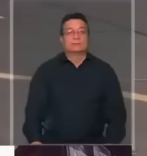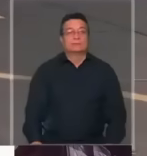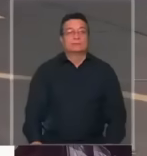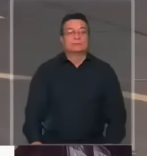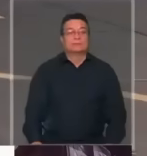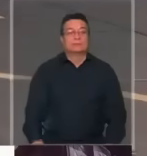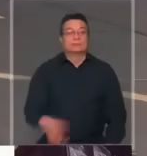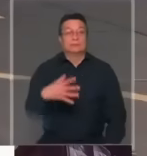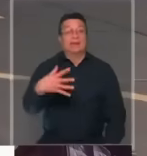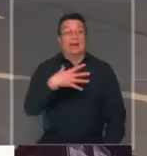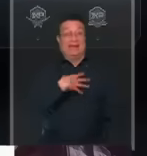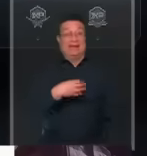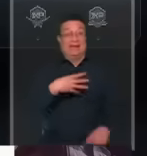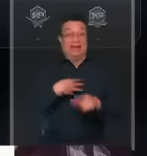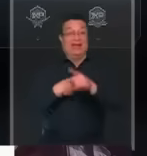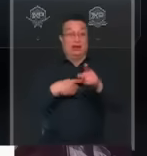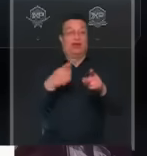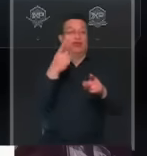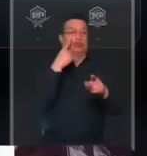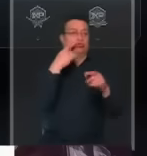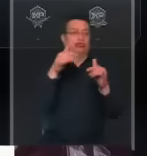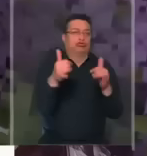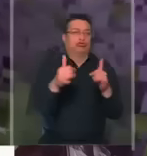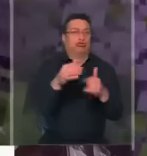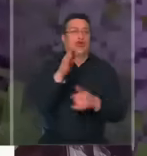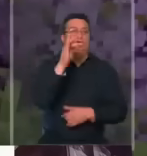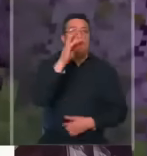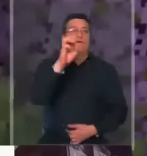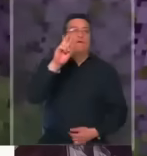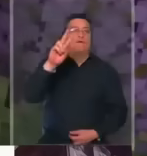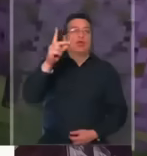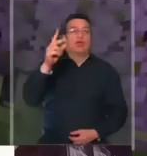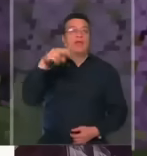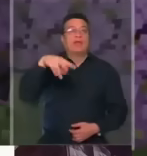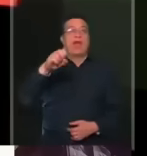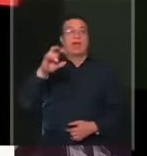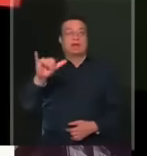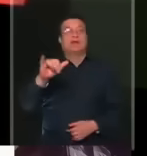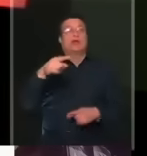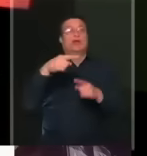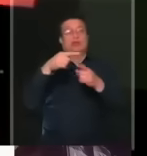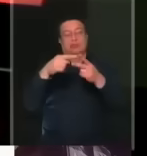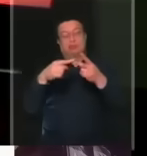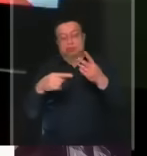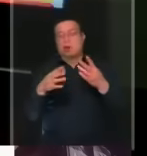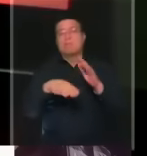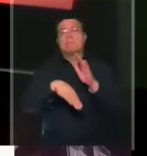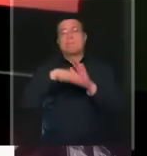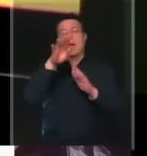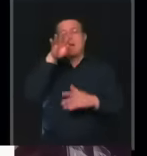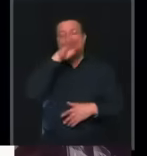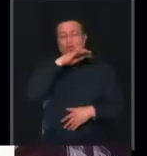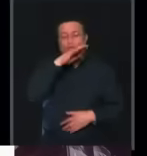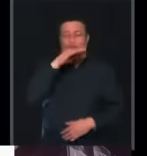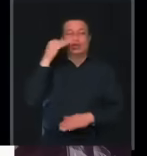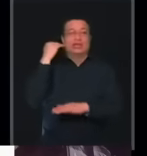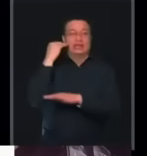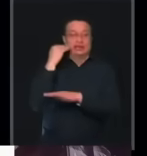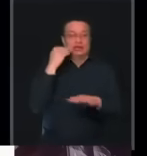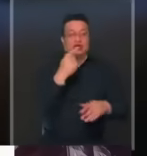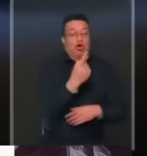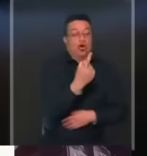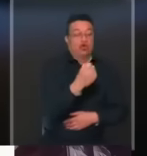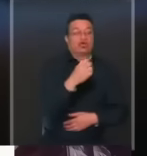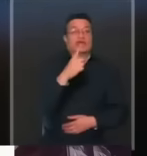Por sus hijos seguro les suenan videojuegos como Fortnite, Roblox o Minecraft. Son los más usados por niñas y niños entre 11